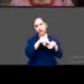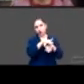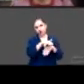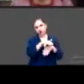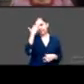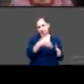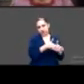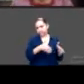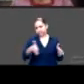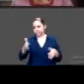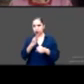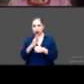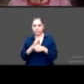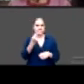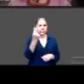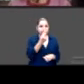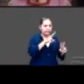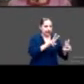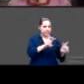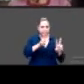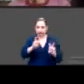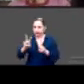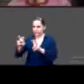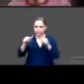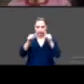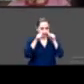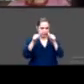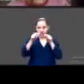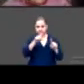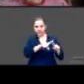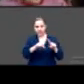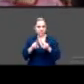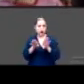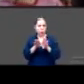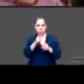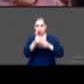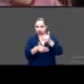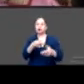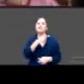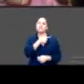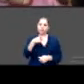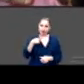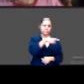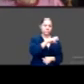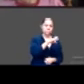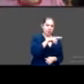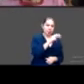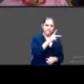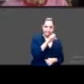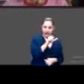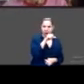y en qué tenemos que trabajar como bien se dijo la ENAP es una política integral que considera la mayoría de los